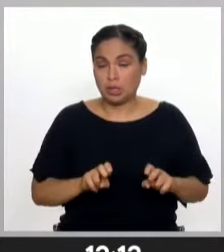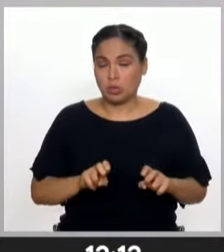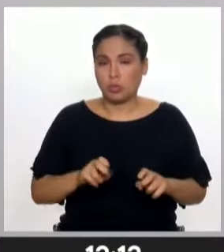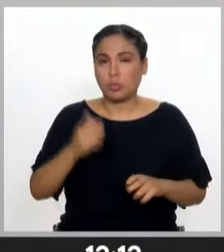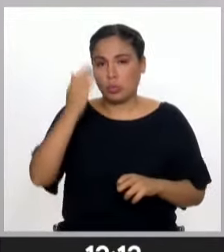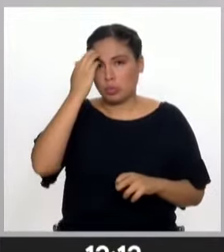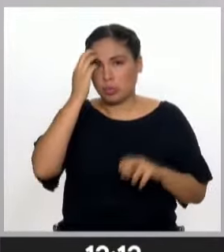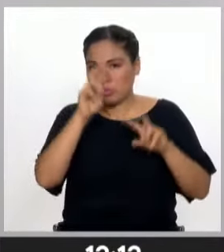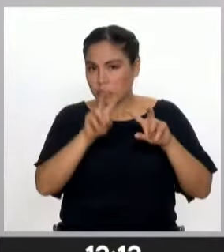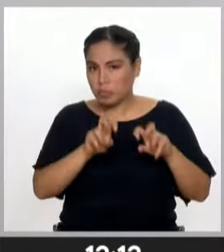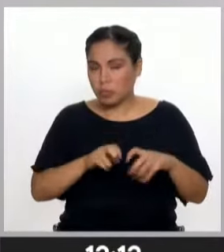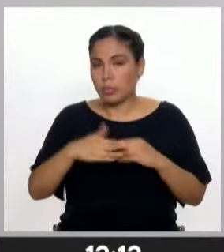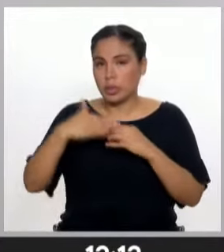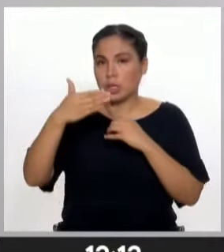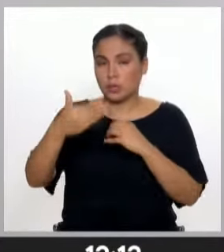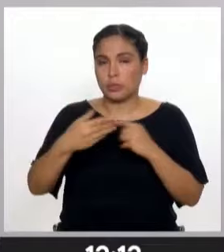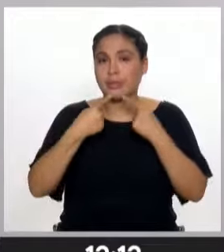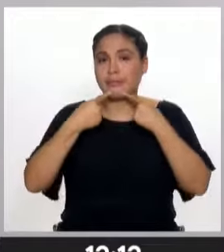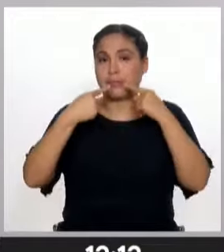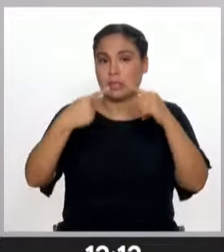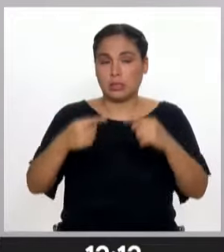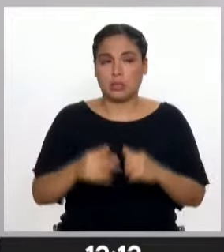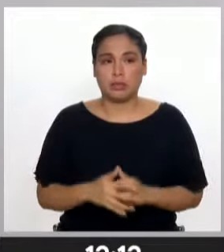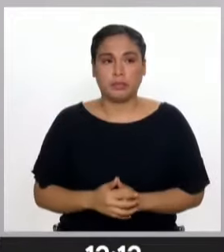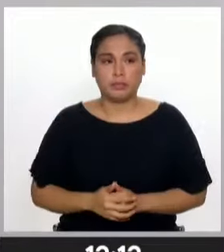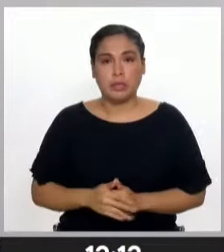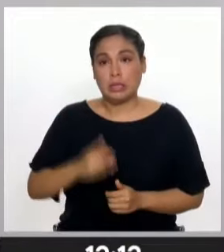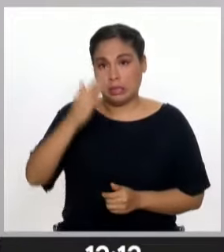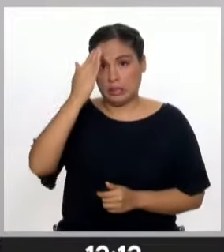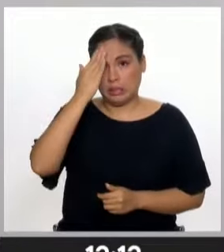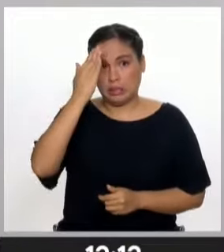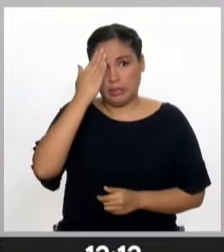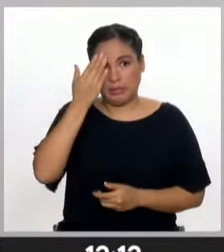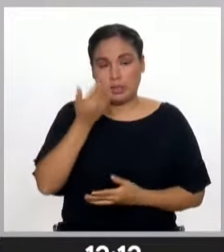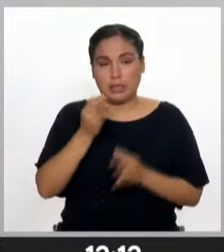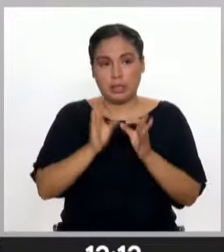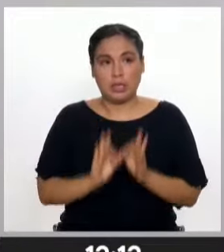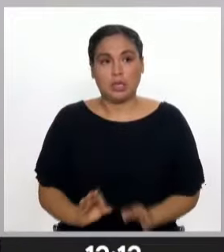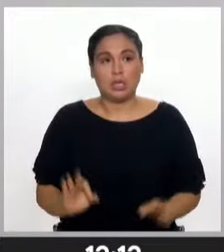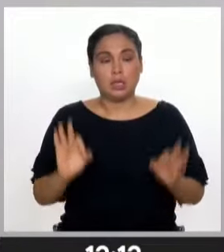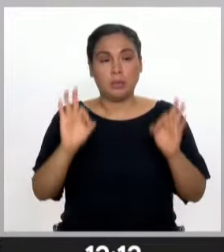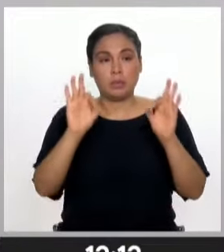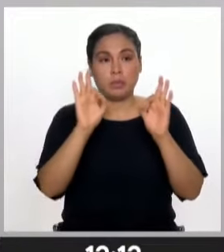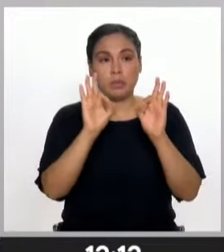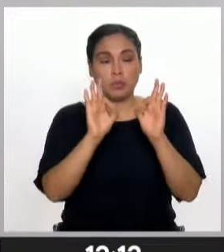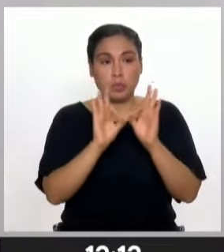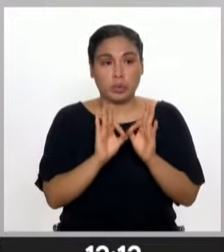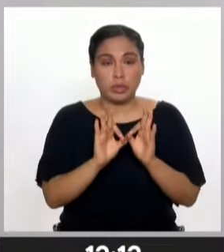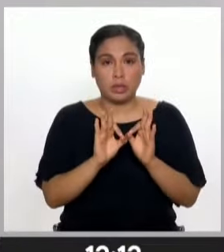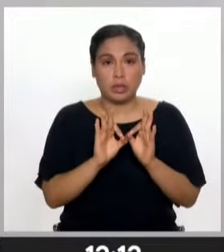a difundir. Como comprenderá, hay que garantizar un debido... ¿Me confirma si es CTI? ¿Una?